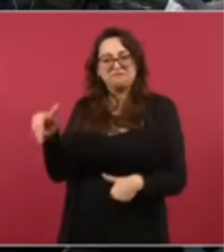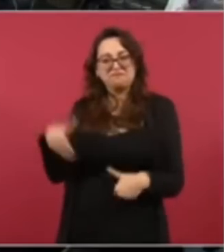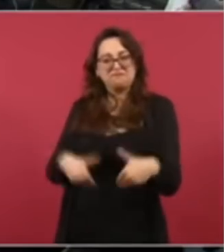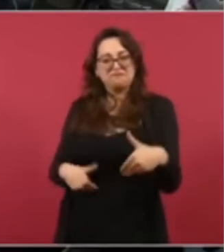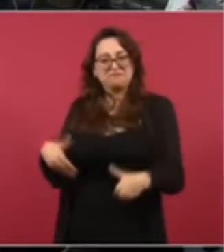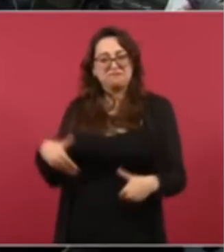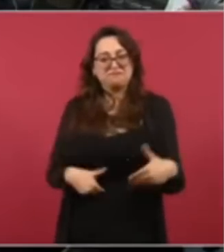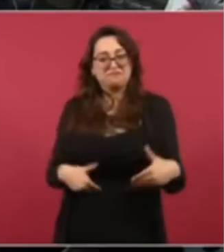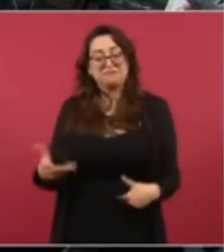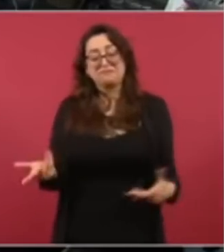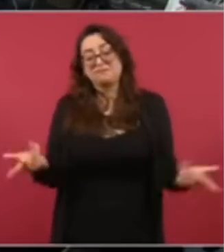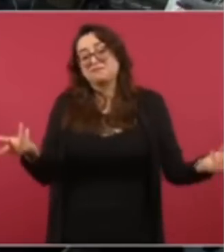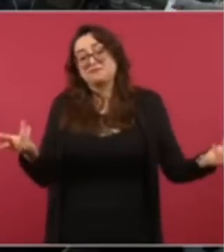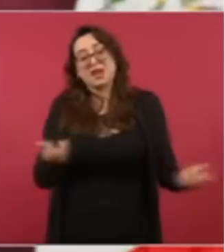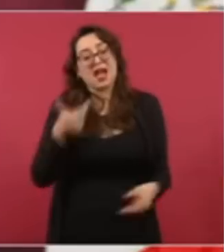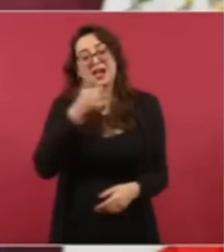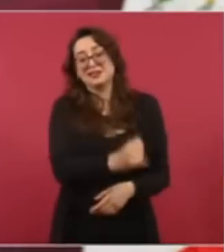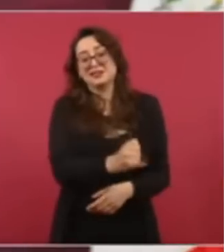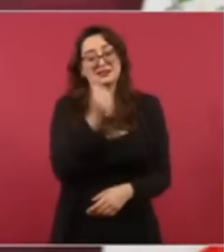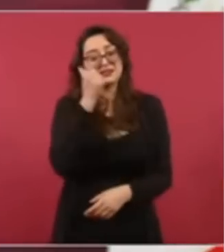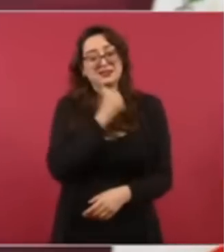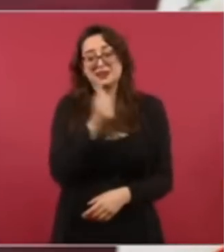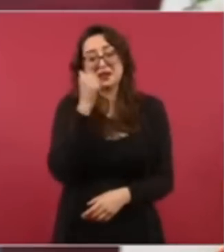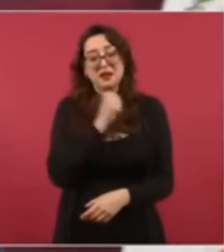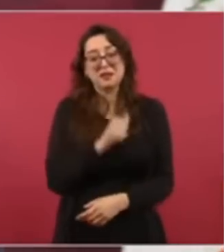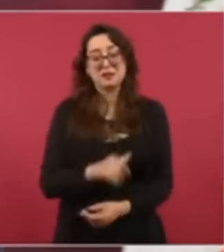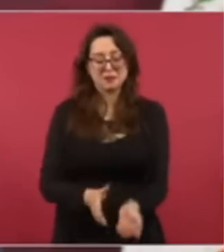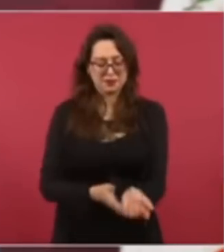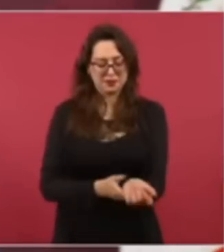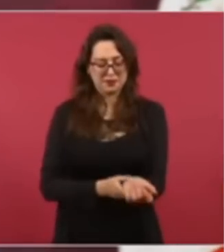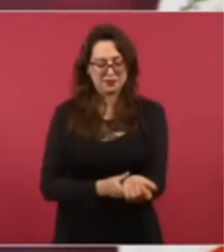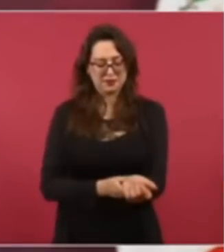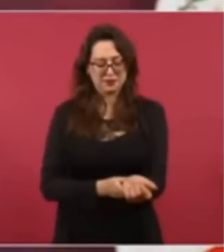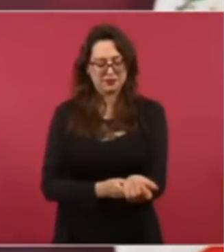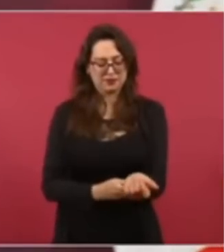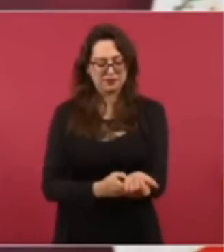Siempre han habido, bueno, imagínense que